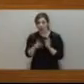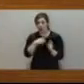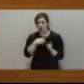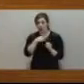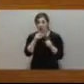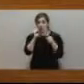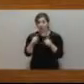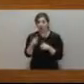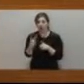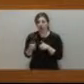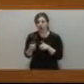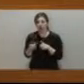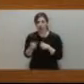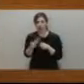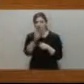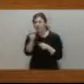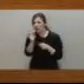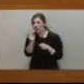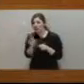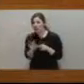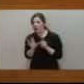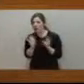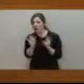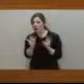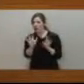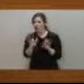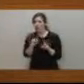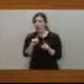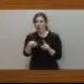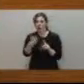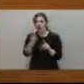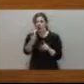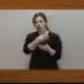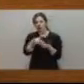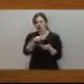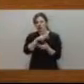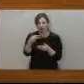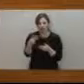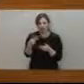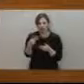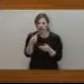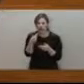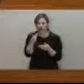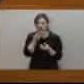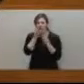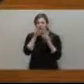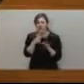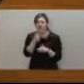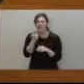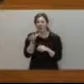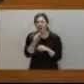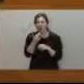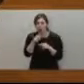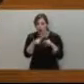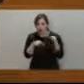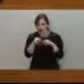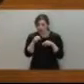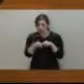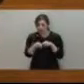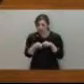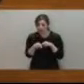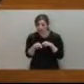certificaciones, aparentemente iguales, pero que luego en las unidades de obra hay una diferencia de 2 millones de euros. Esos informes dicen que en esta obra, solo en esta,